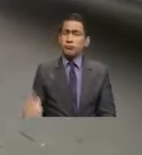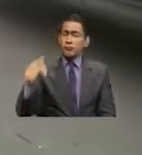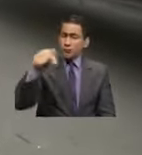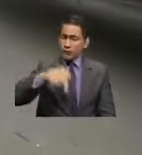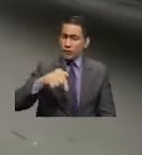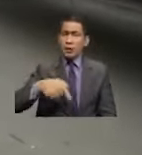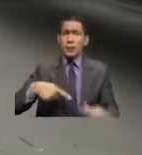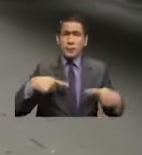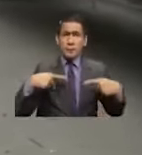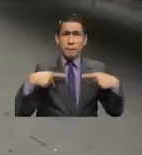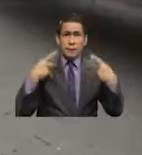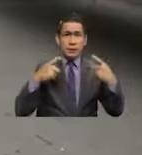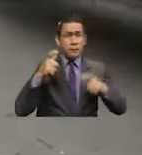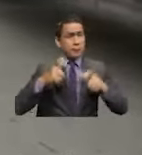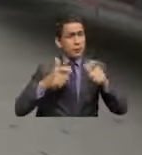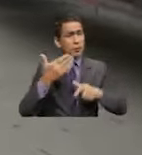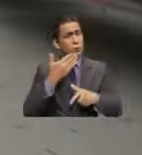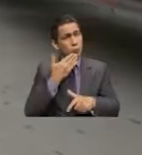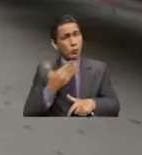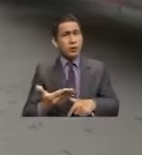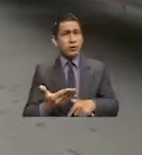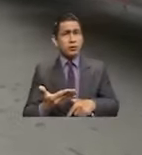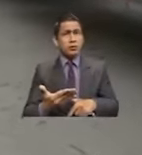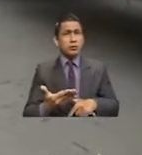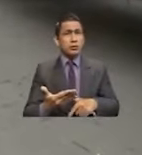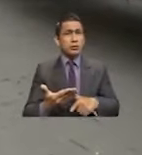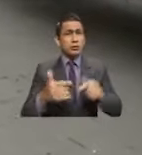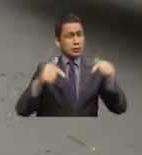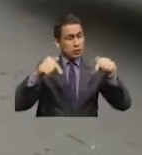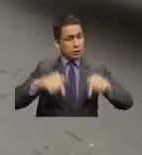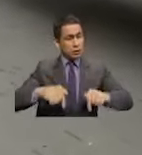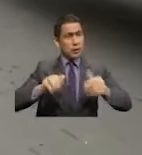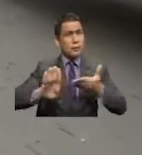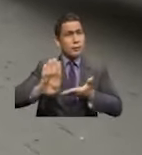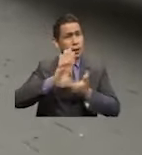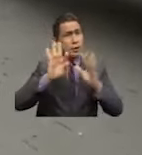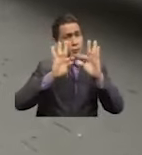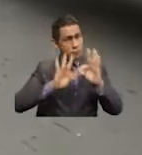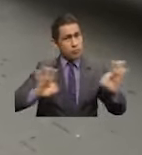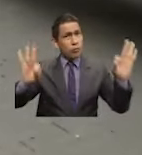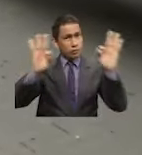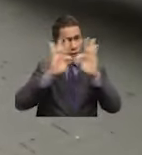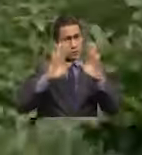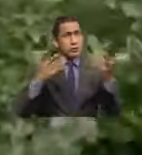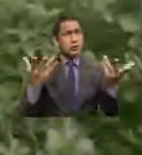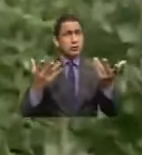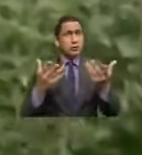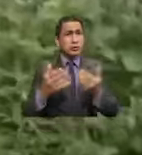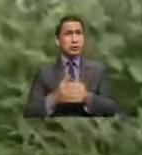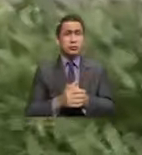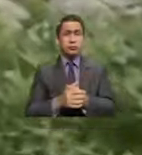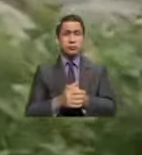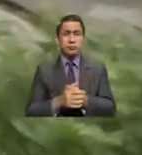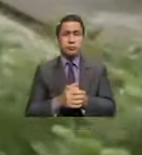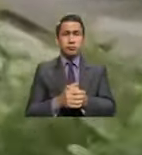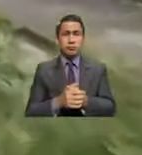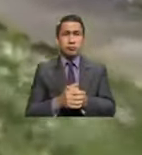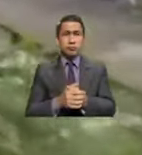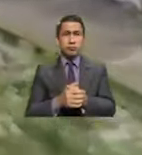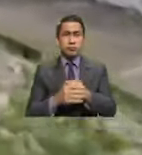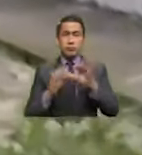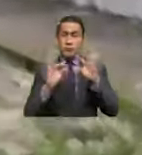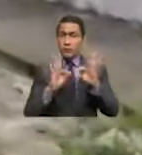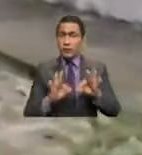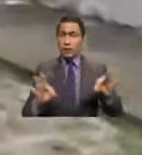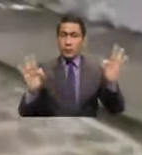Vivienda. Por unos cuantos no se puede juzgar a un sector tan importante como es Socio Vivienda 1 y Socio Vivienda 2. Por supuesto, mira, lo importante es